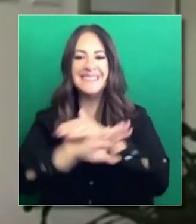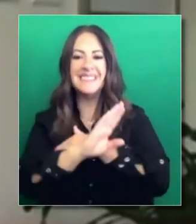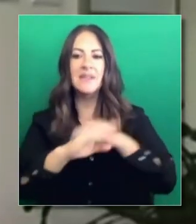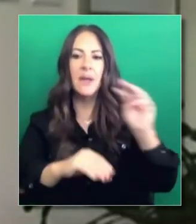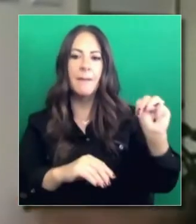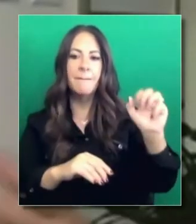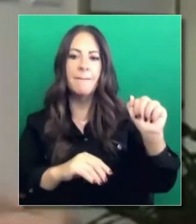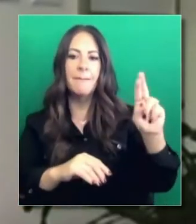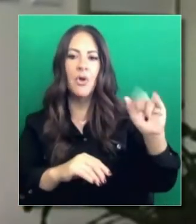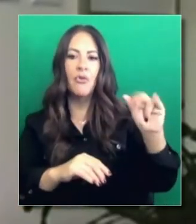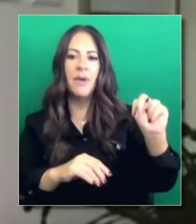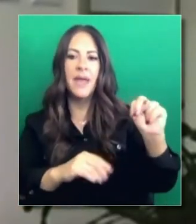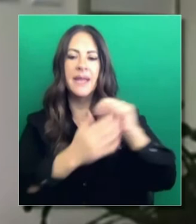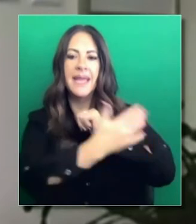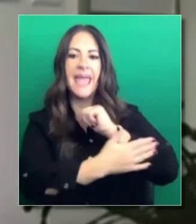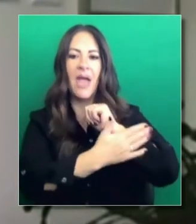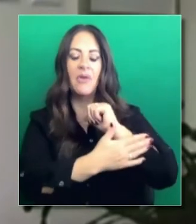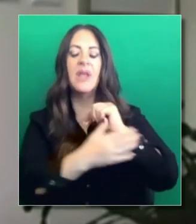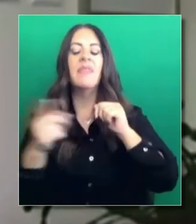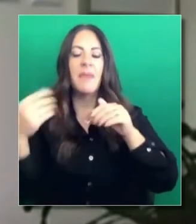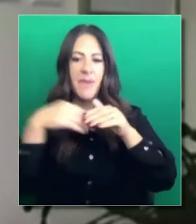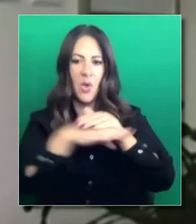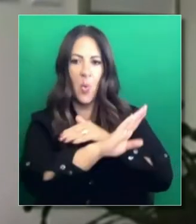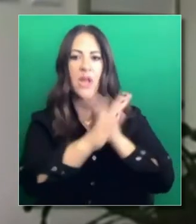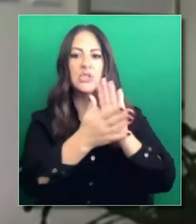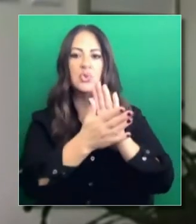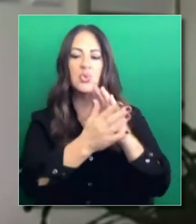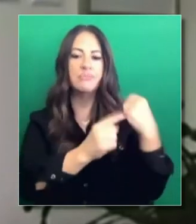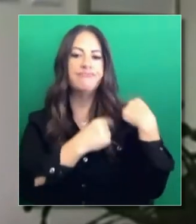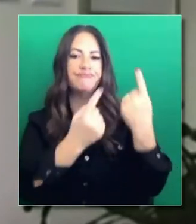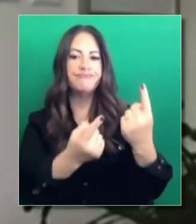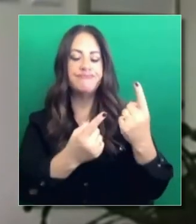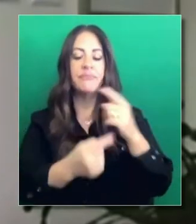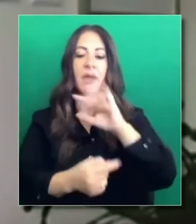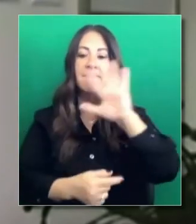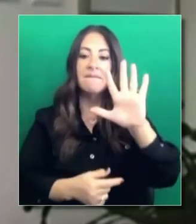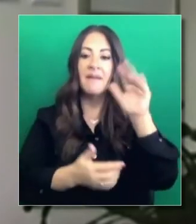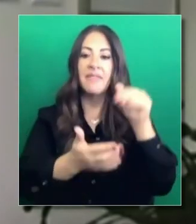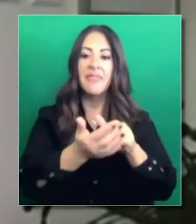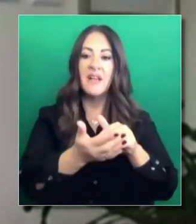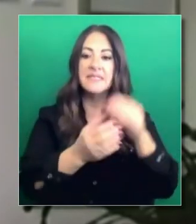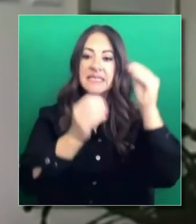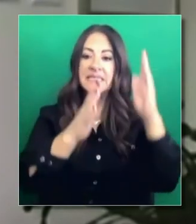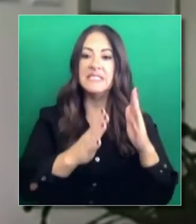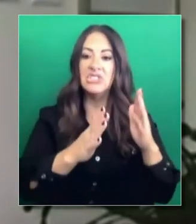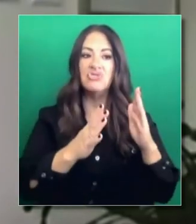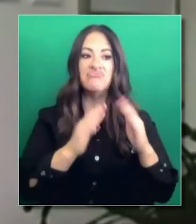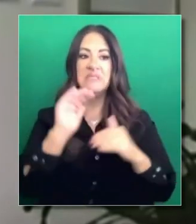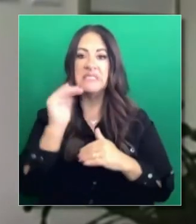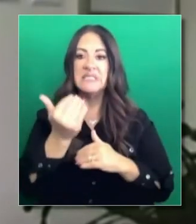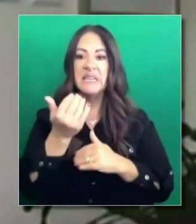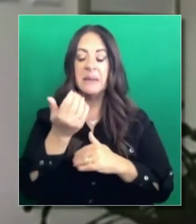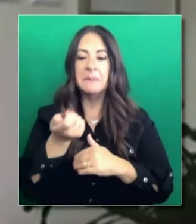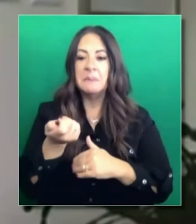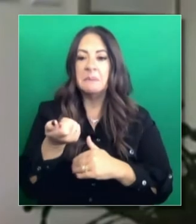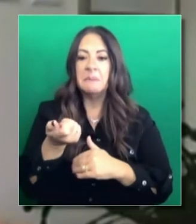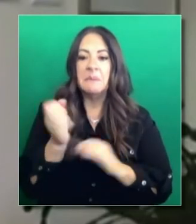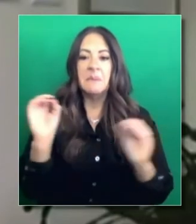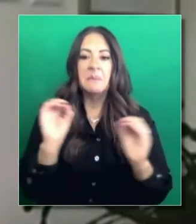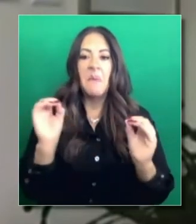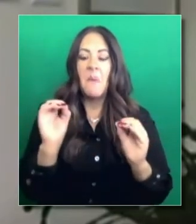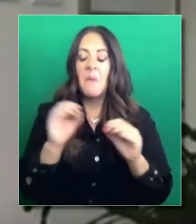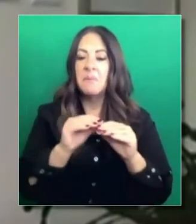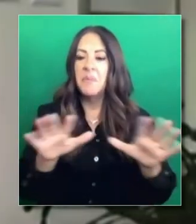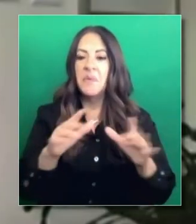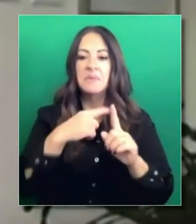40,000 estudiantes han regresado a la escuela en los últimos meses. En el otoño, 5,000